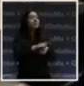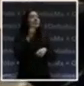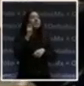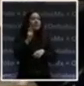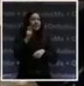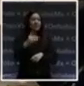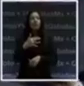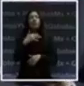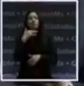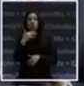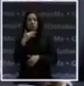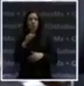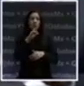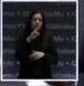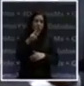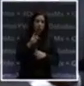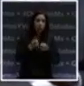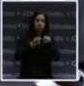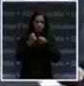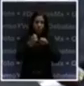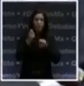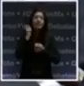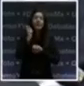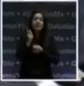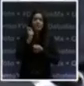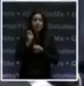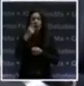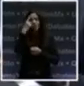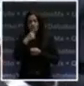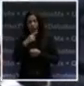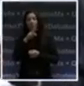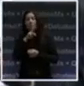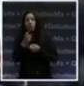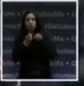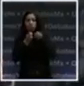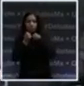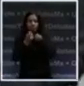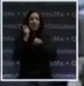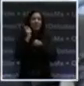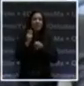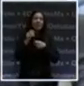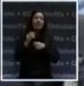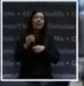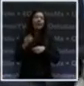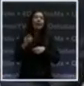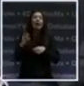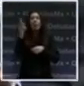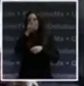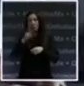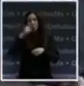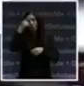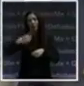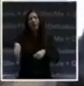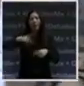con corrupción y mejora regulatoria. En la cuestión de mejora regulatoria, lo que más duele a los ciudadanos es